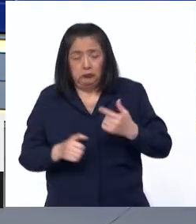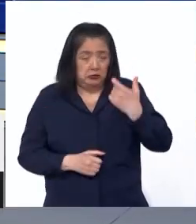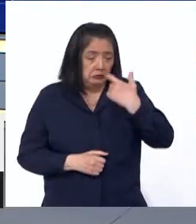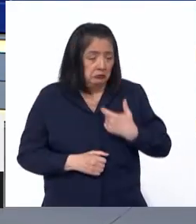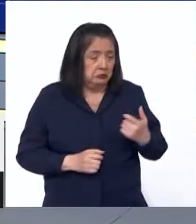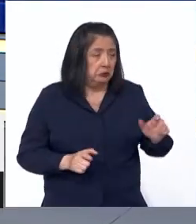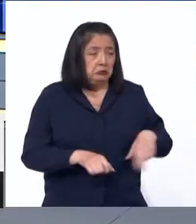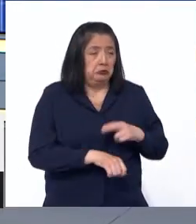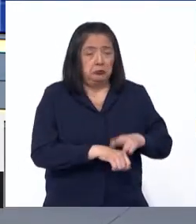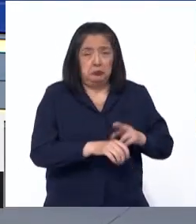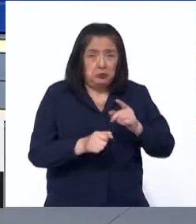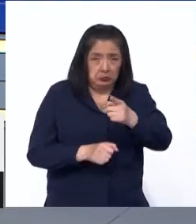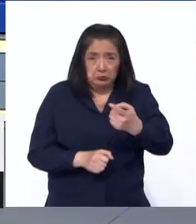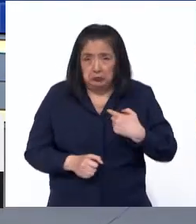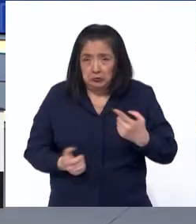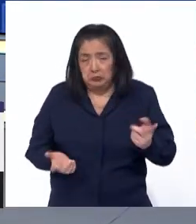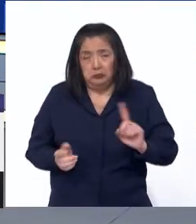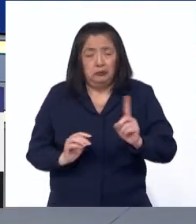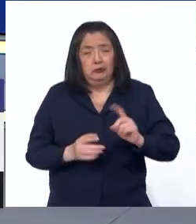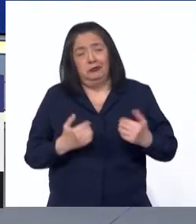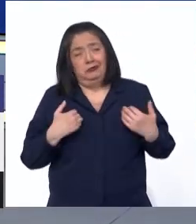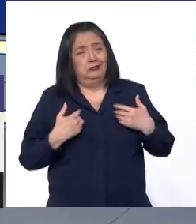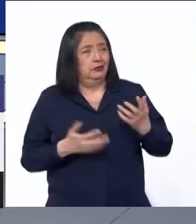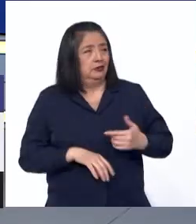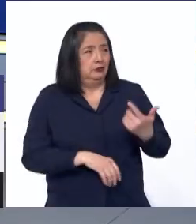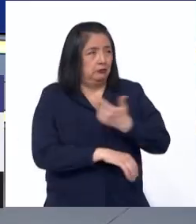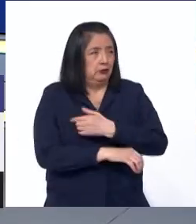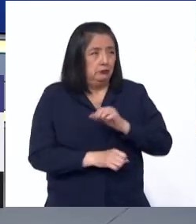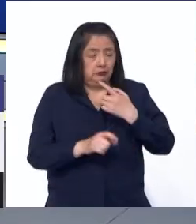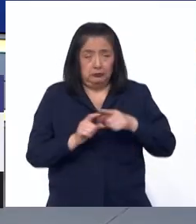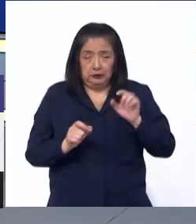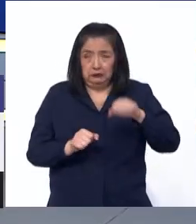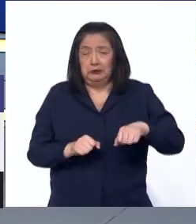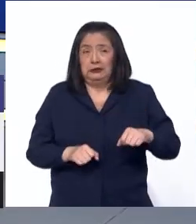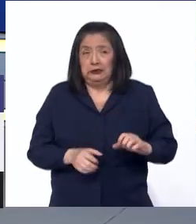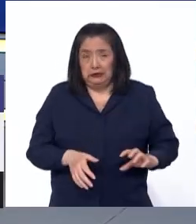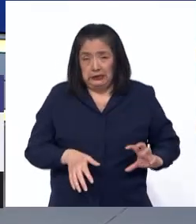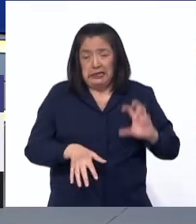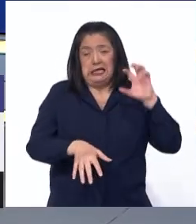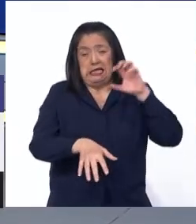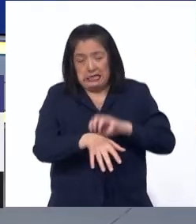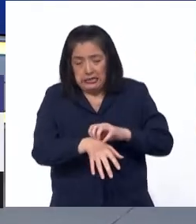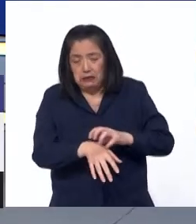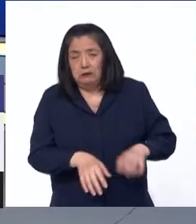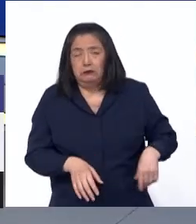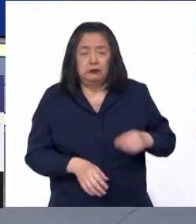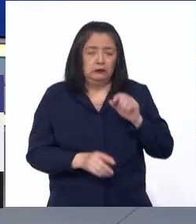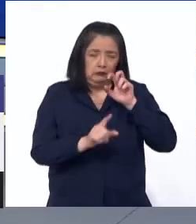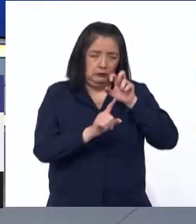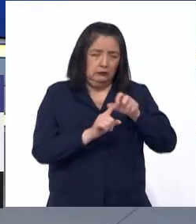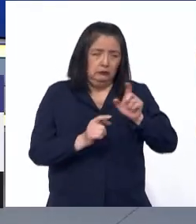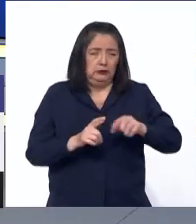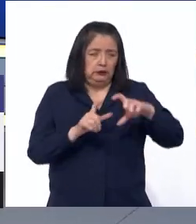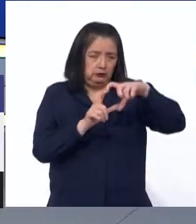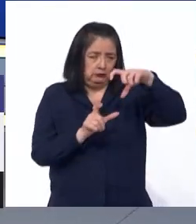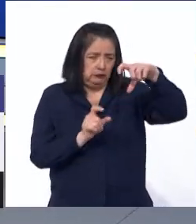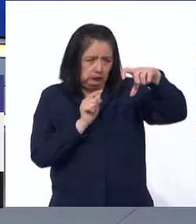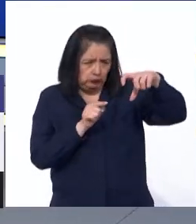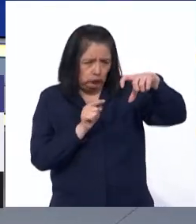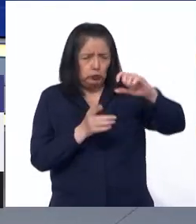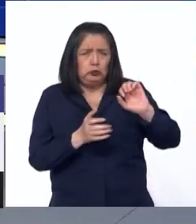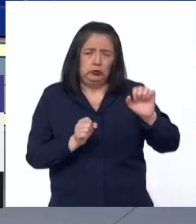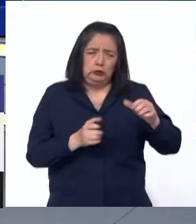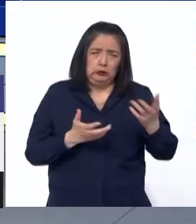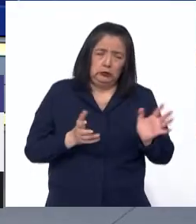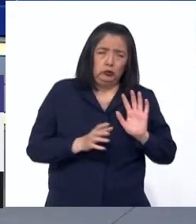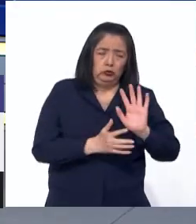persona común y corriente como usted, como yo, no tendría que hacerlo. Pero si lo muerde un animal, salvo que usted vea la cartilla de vacunación de ese animalito,